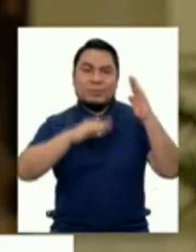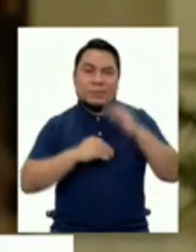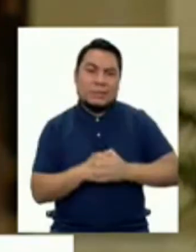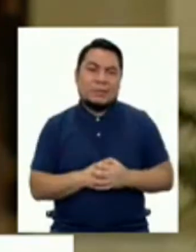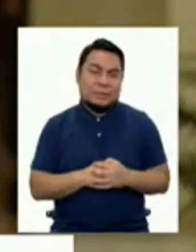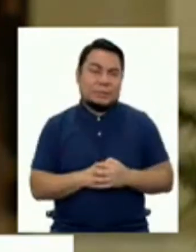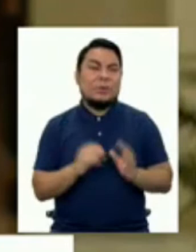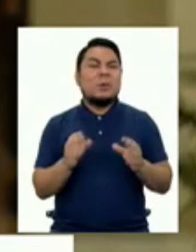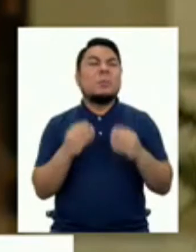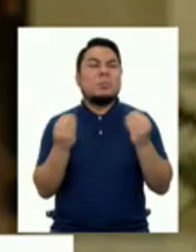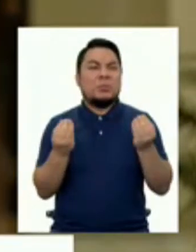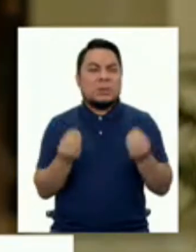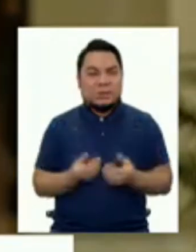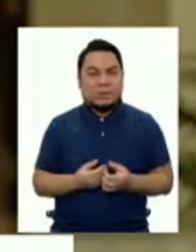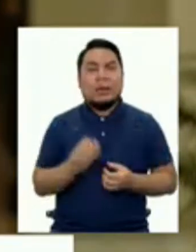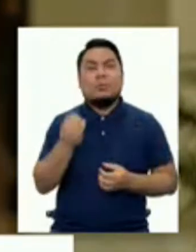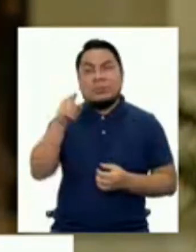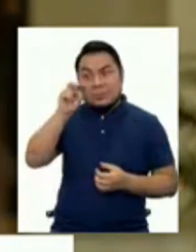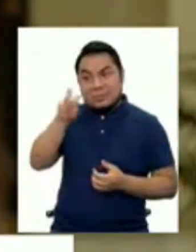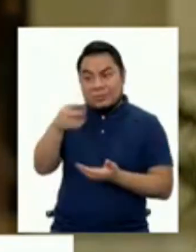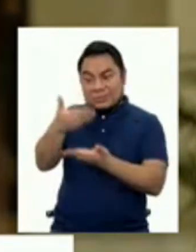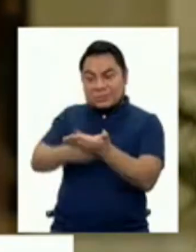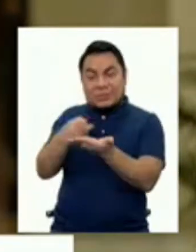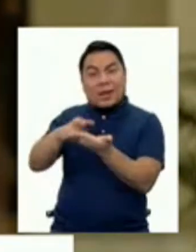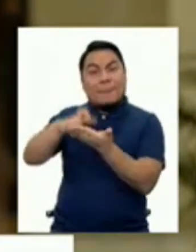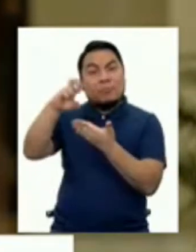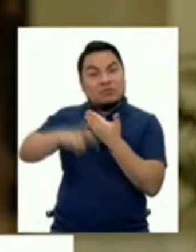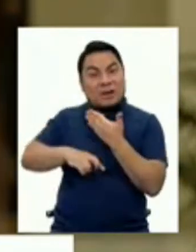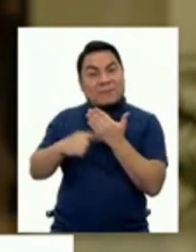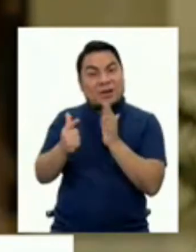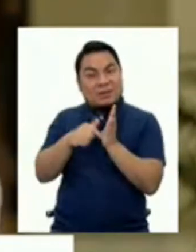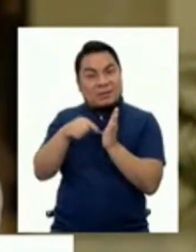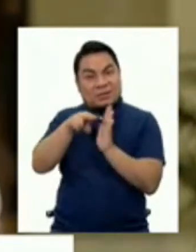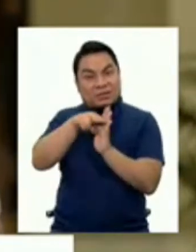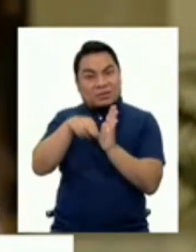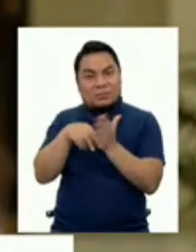un dictamen que pretende